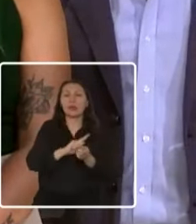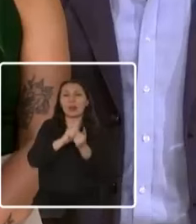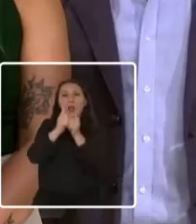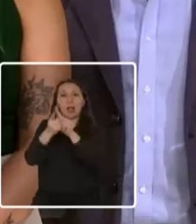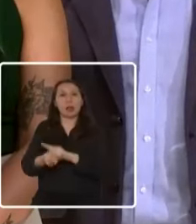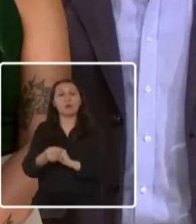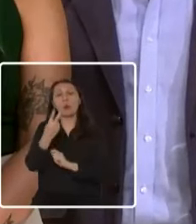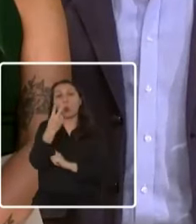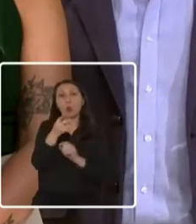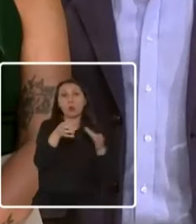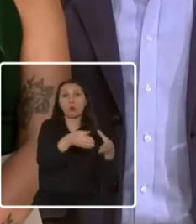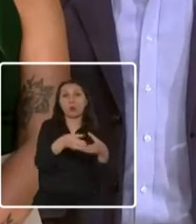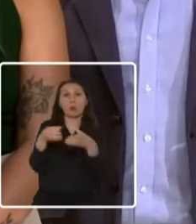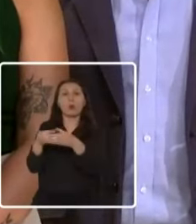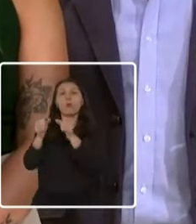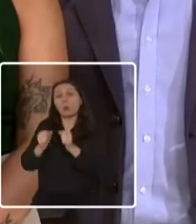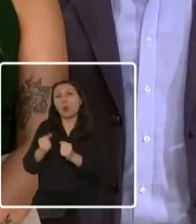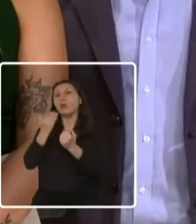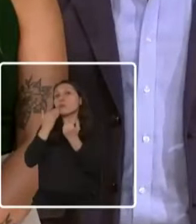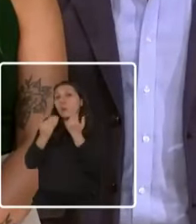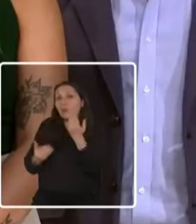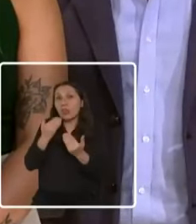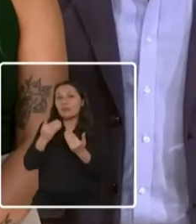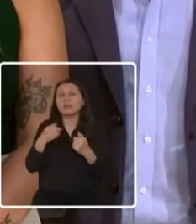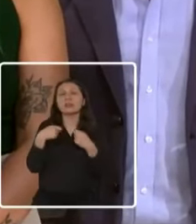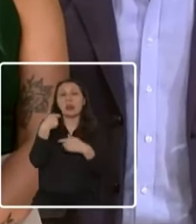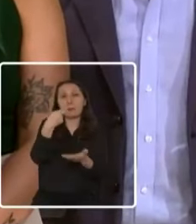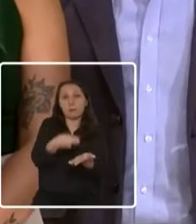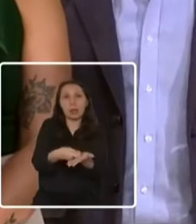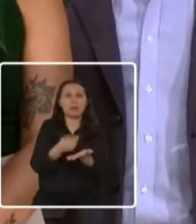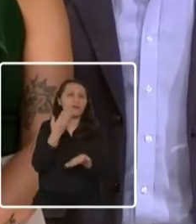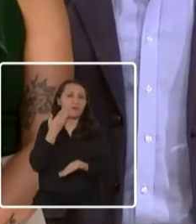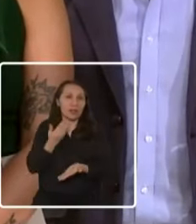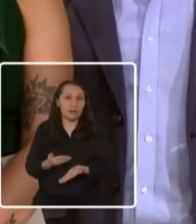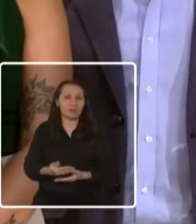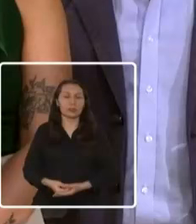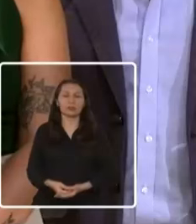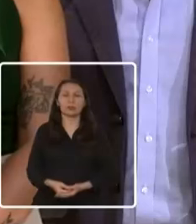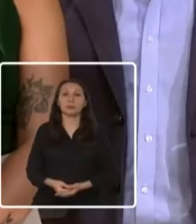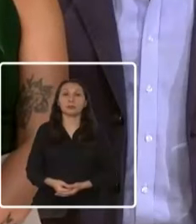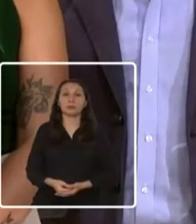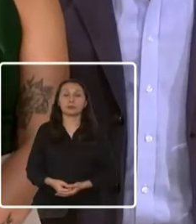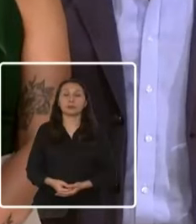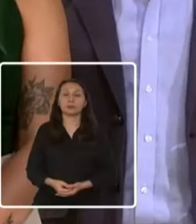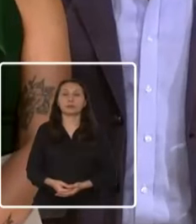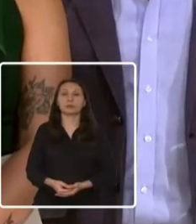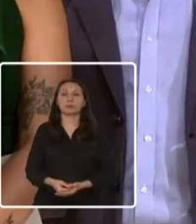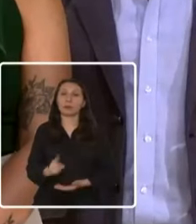grupos universos que podrían ser beneficiarios de este beneficio.